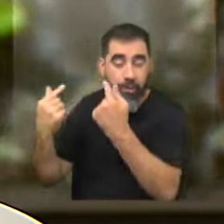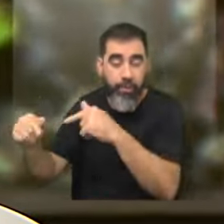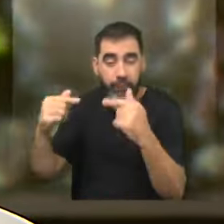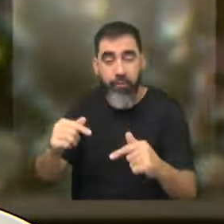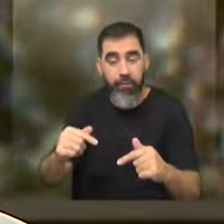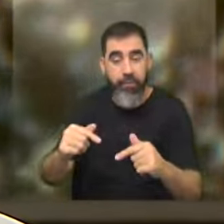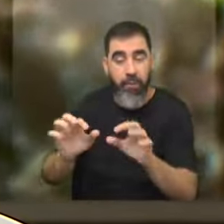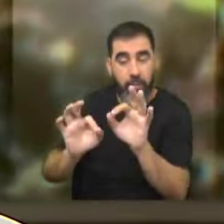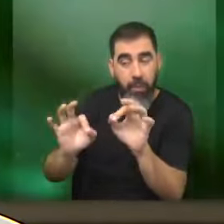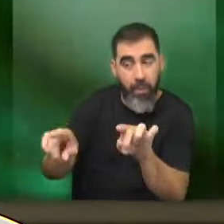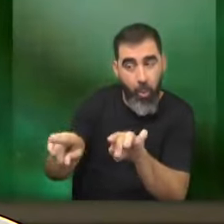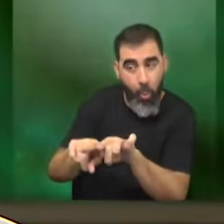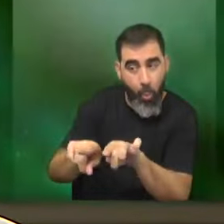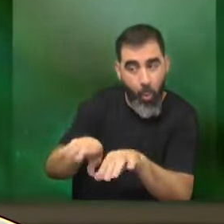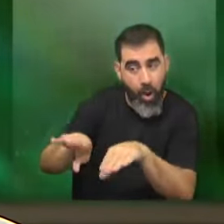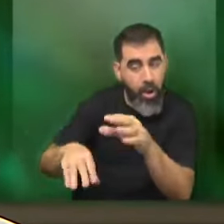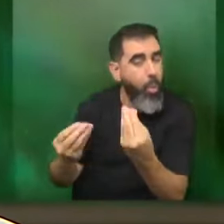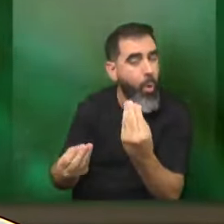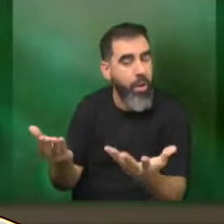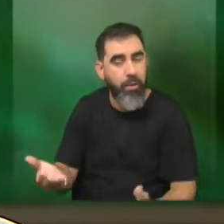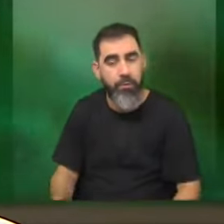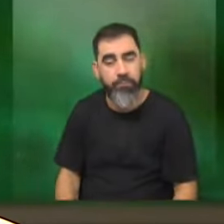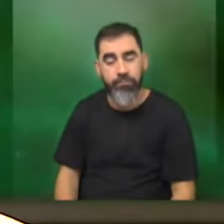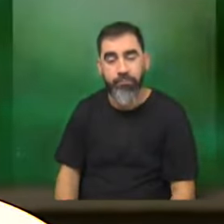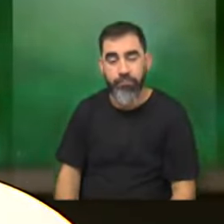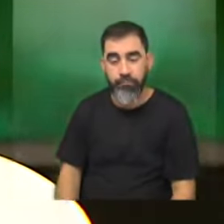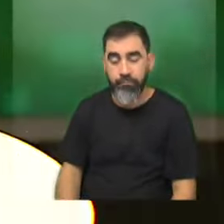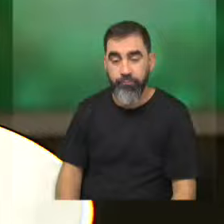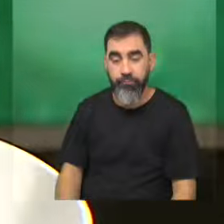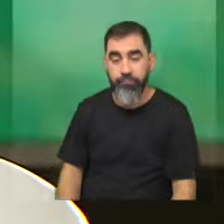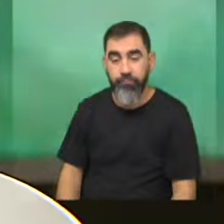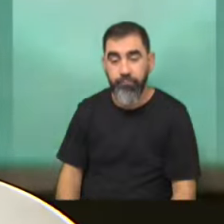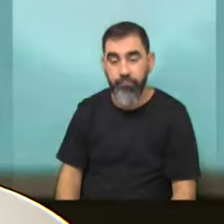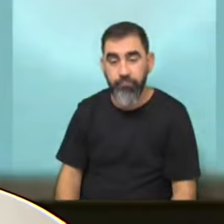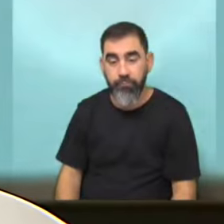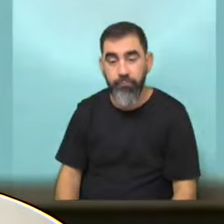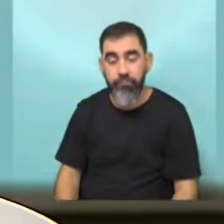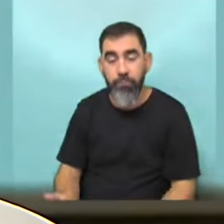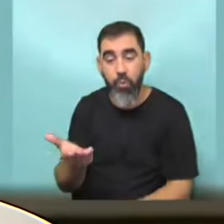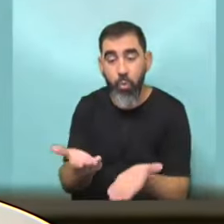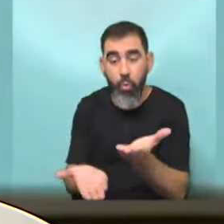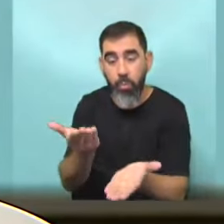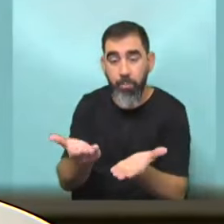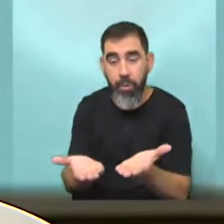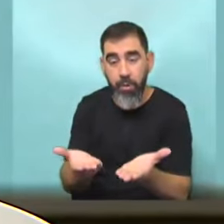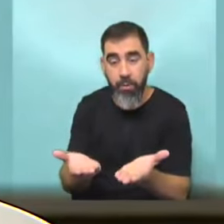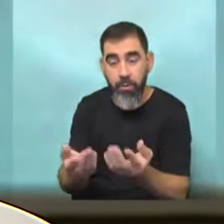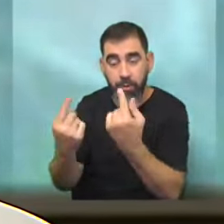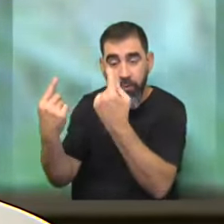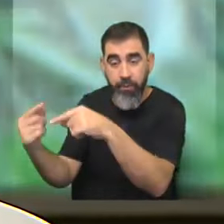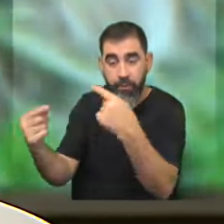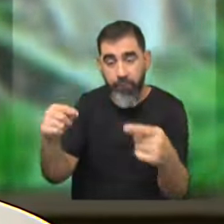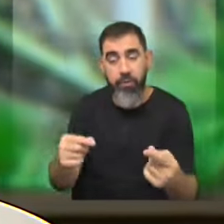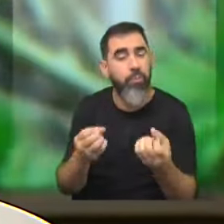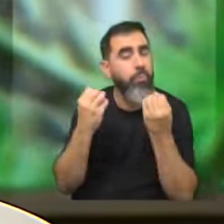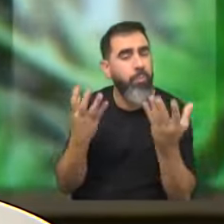las mismas medidas, hay diferencias en su morro. Entonces acá, si las comparamos, ambas son diferentes. ¿Por